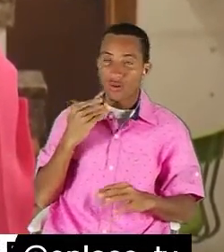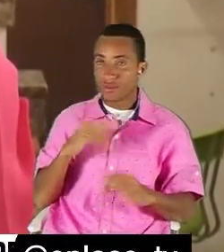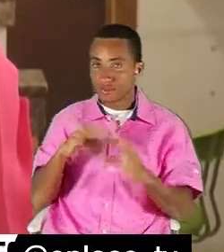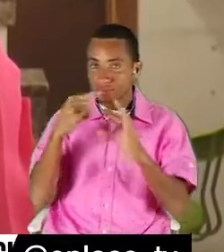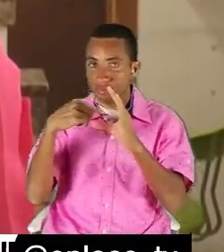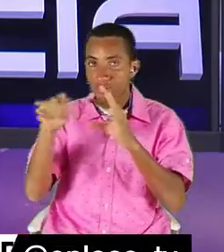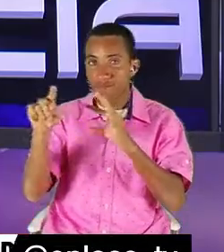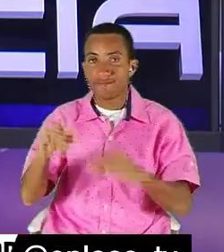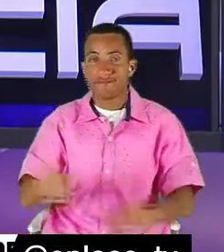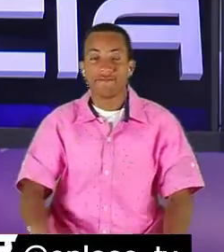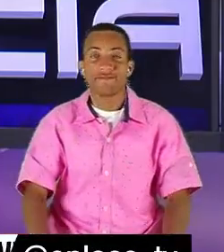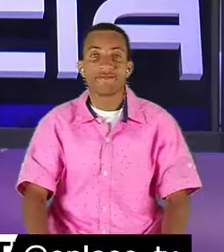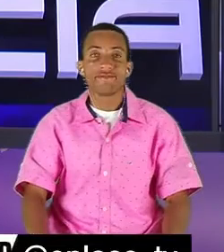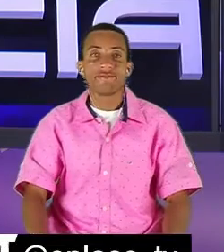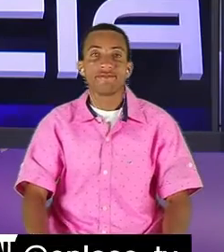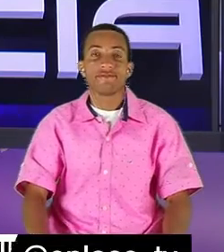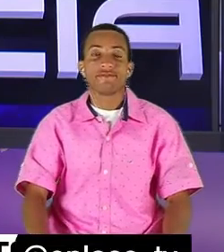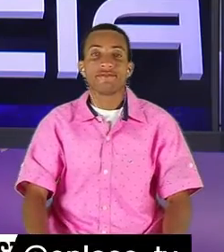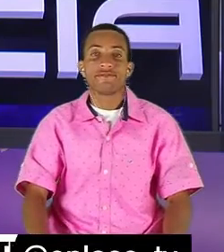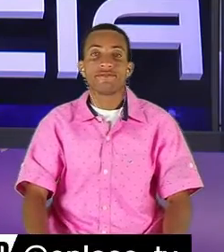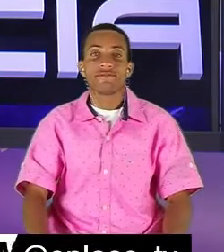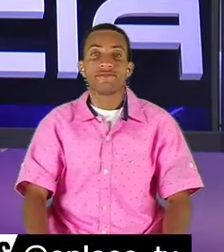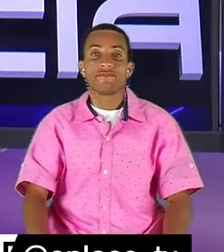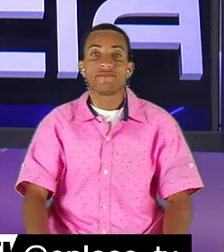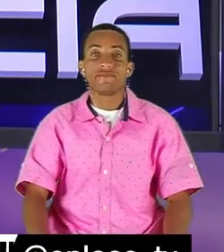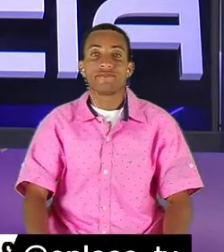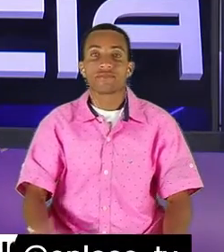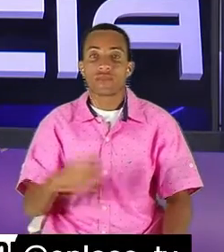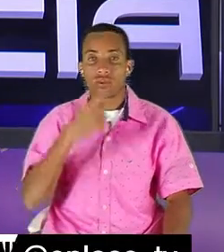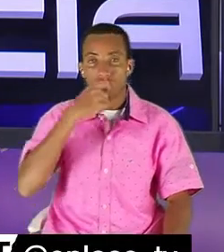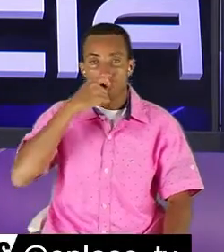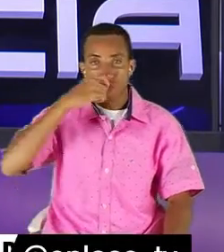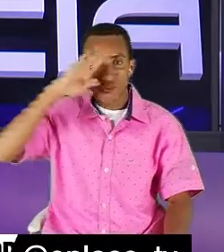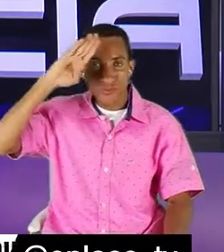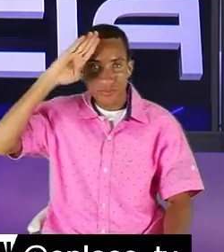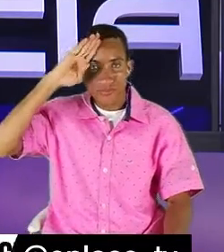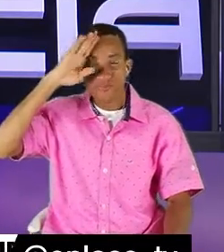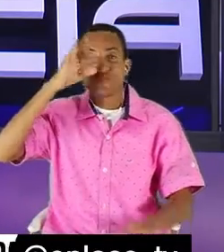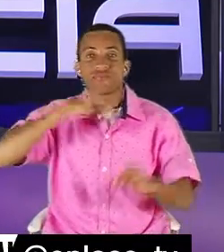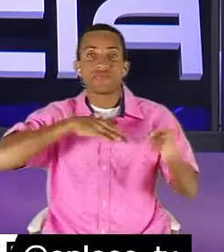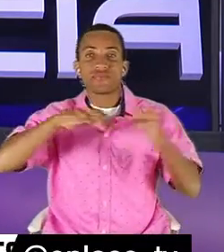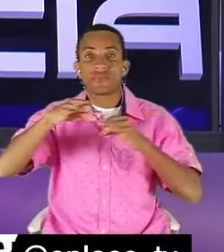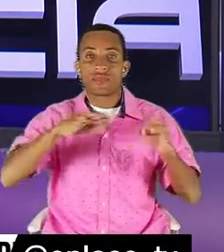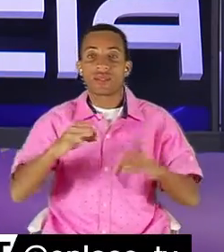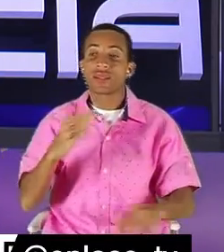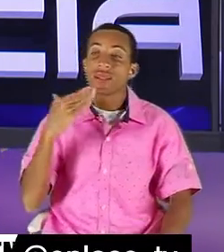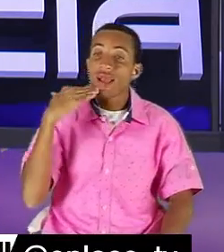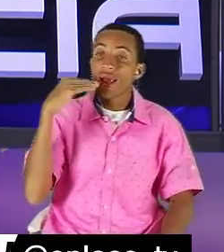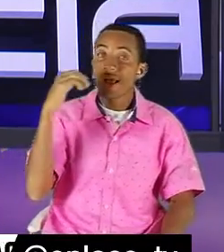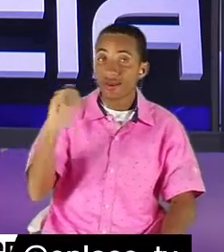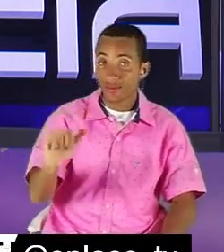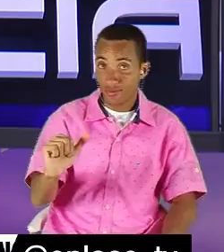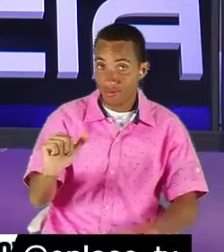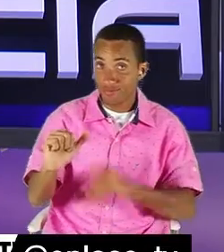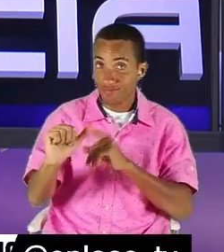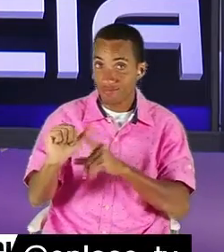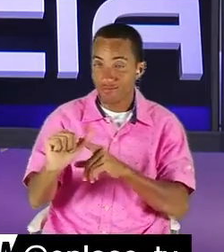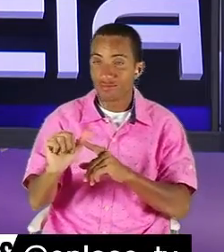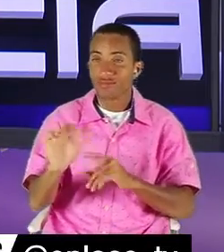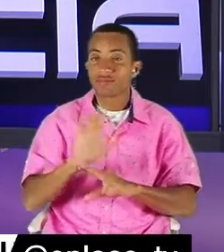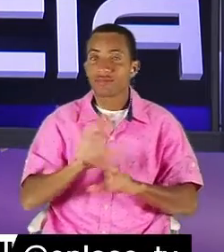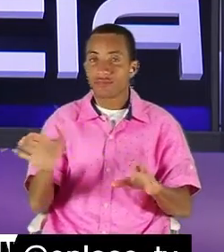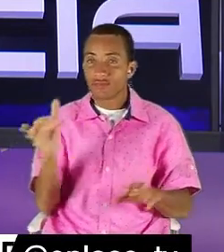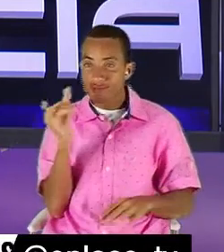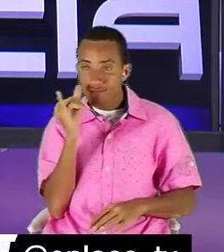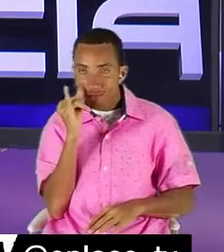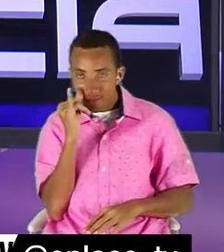robo. Y un oficial de tránsito explica la situación presentada con una usuaria en hecho que quedó registrado en